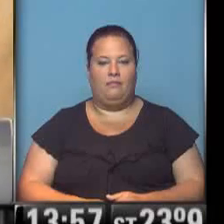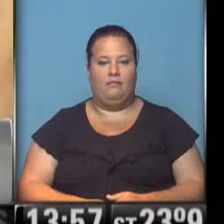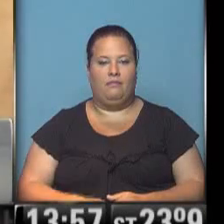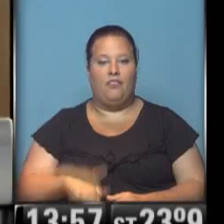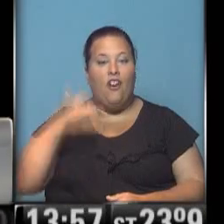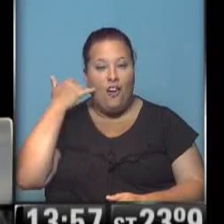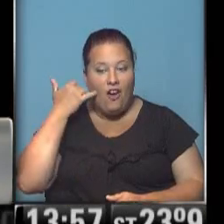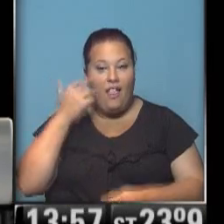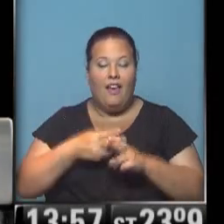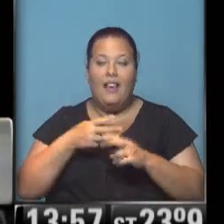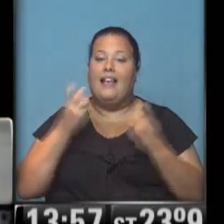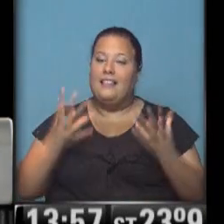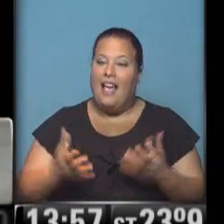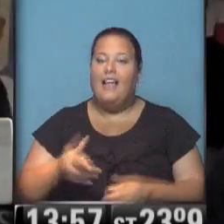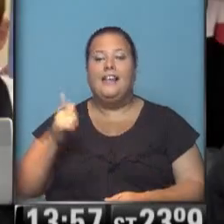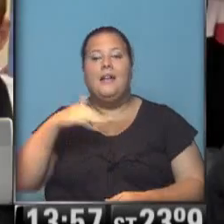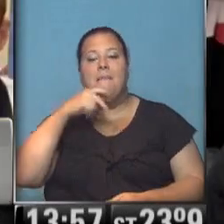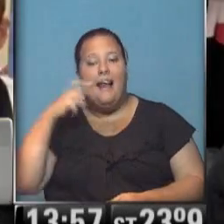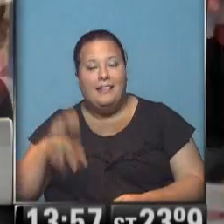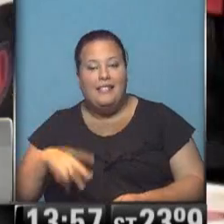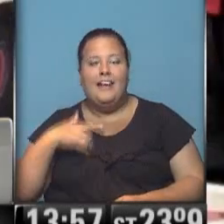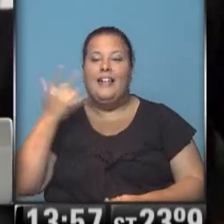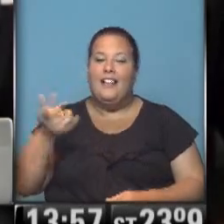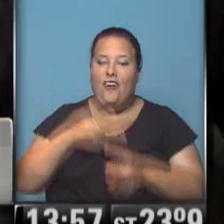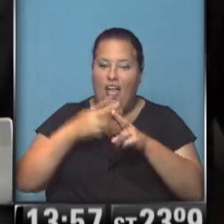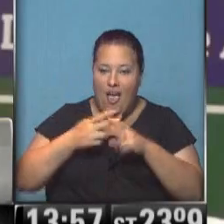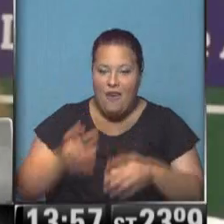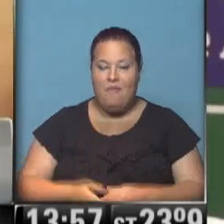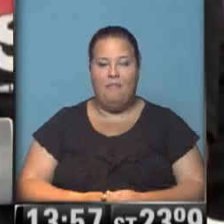Hola, Francisco. Hola, ¿qué tal? Sí, Martín. ¿Estaría Vicente?